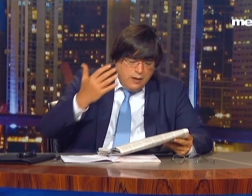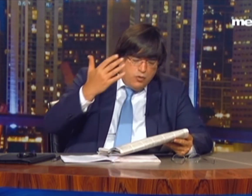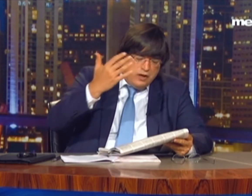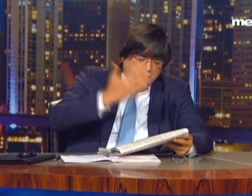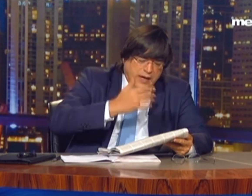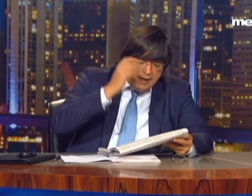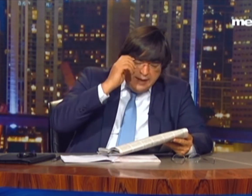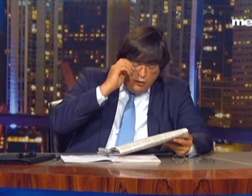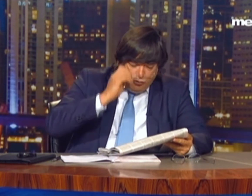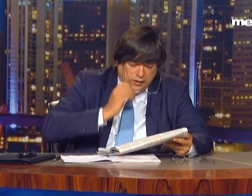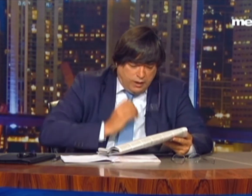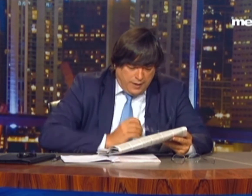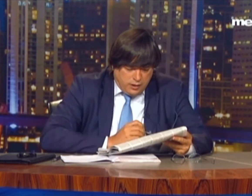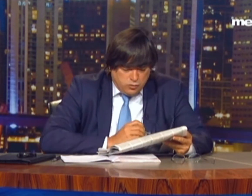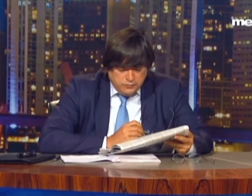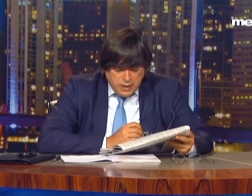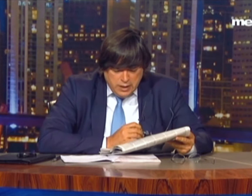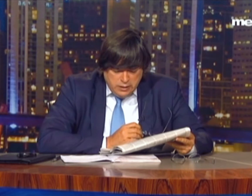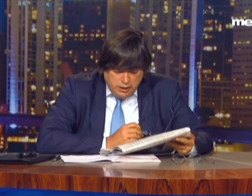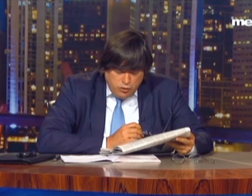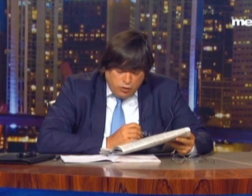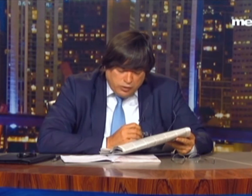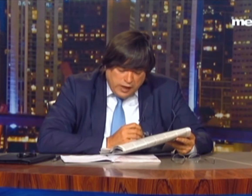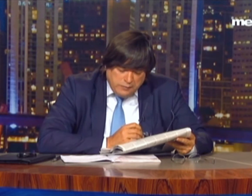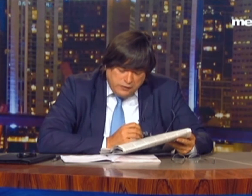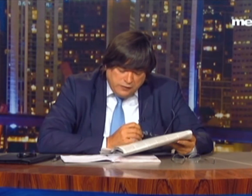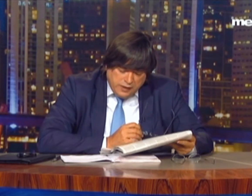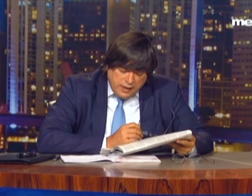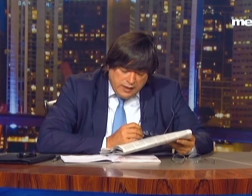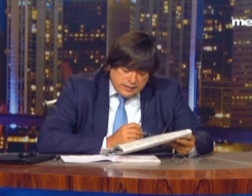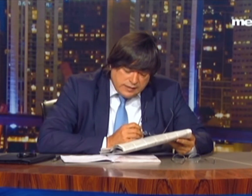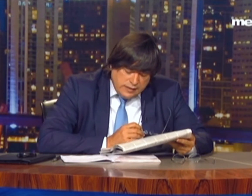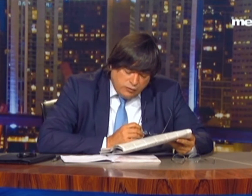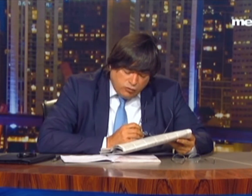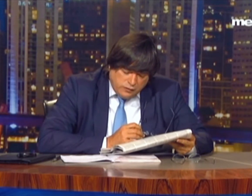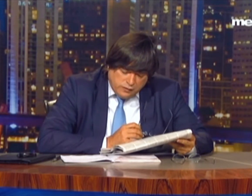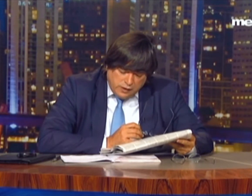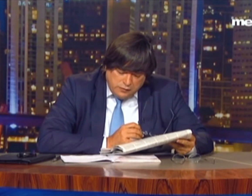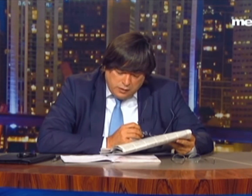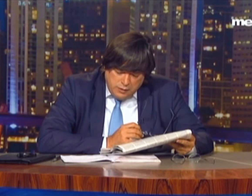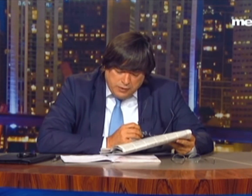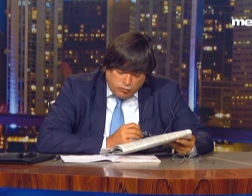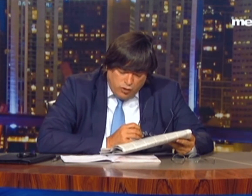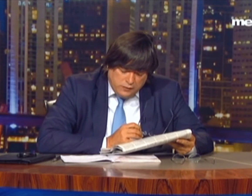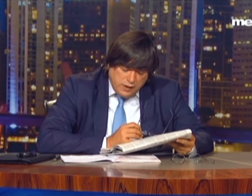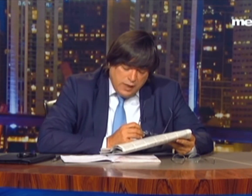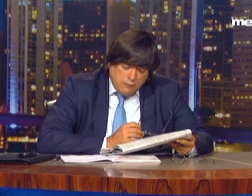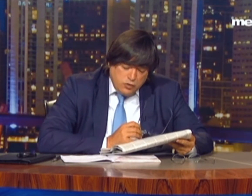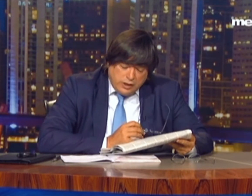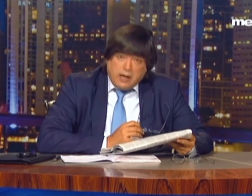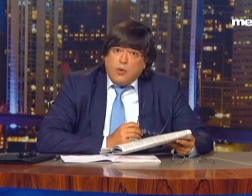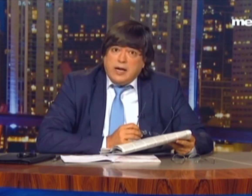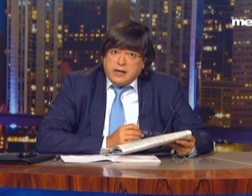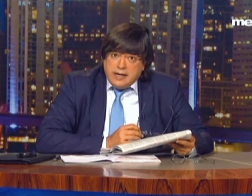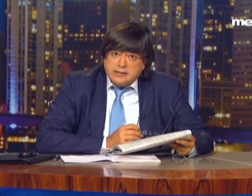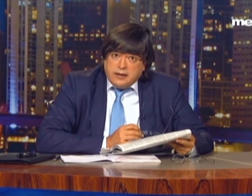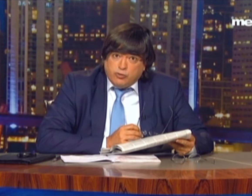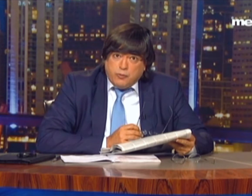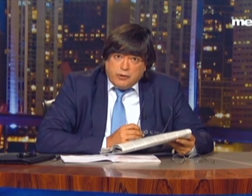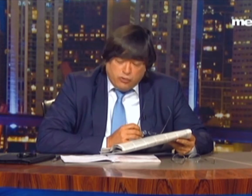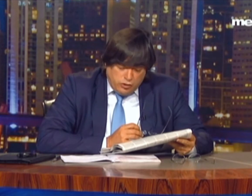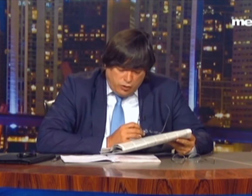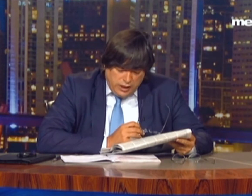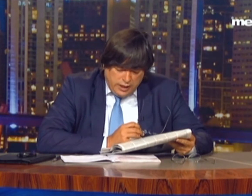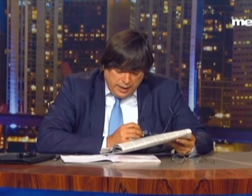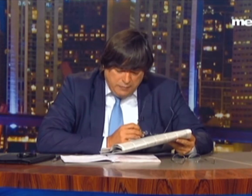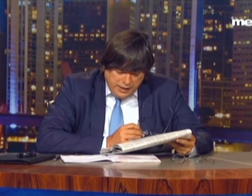porque se han quedado sin trabajo y el new york times dice que de esas 167 mil personas muchas de las cuales regresan